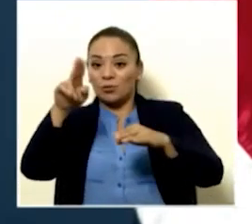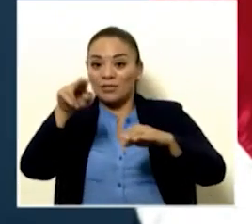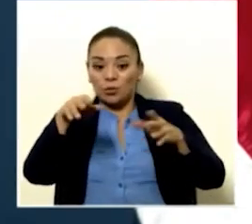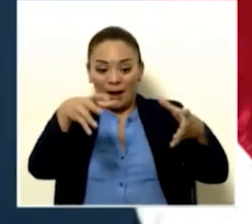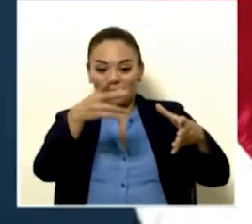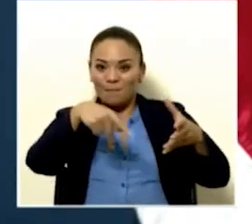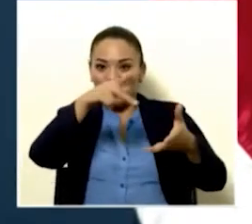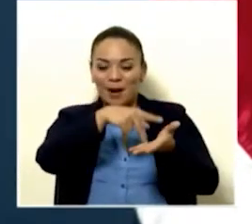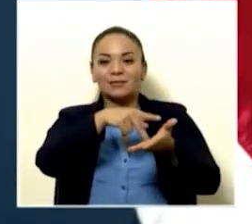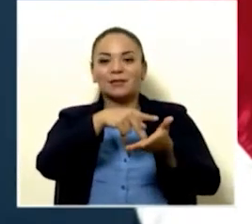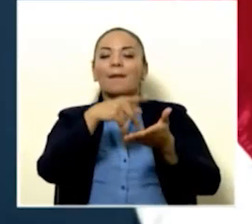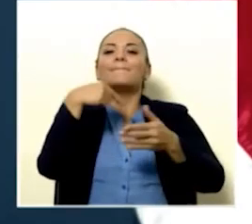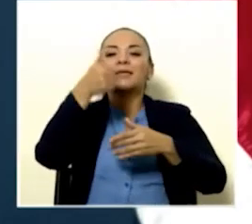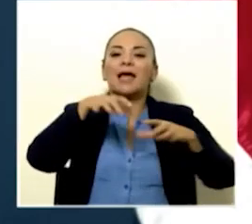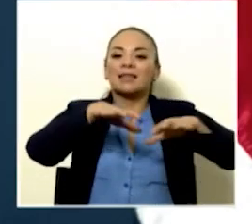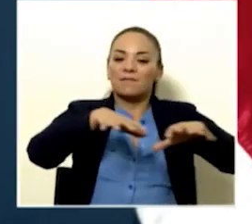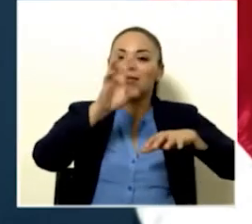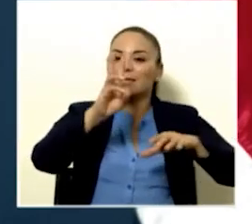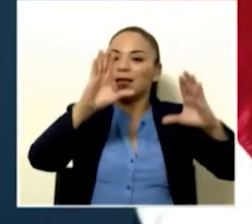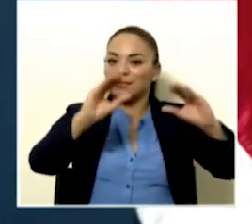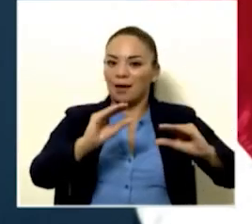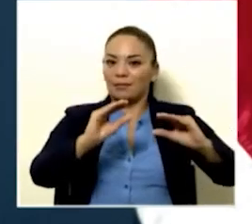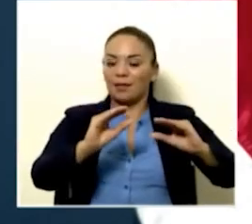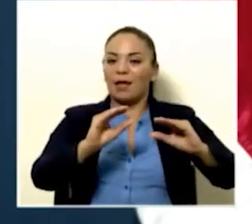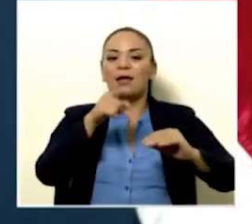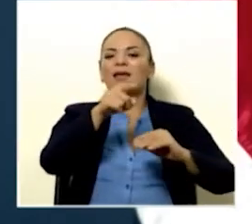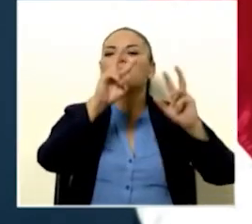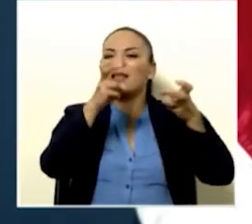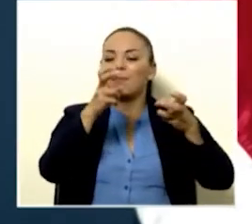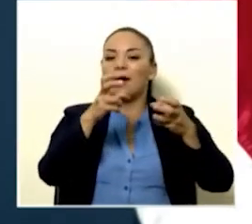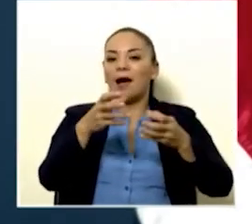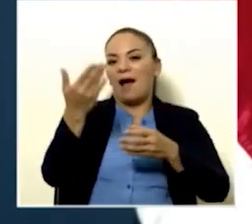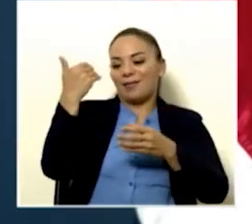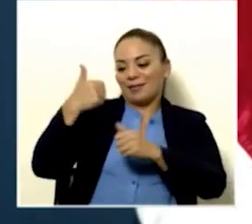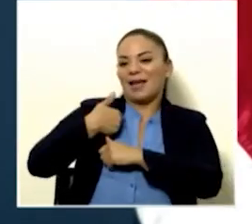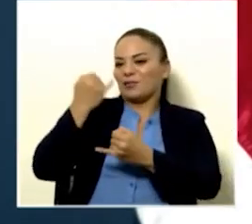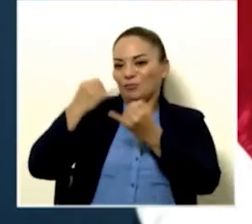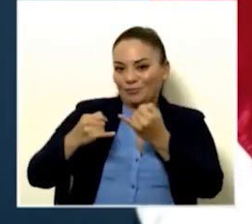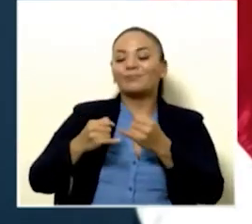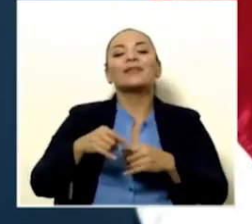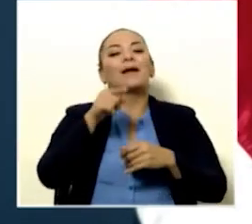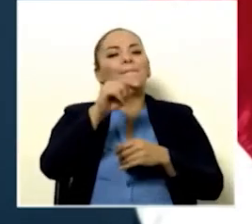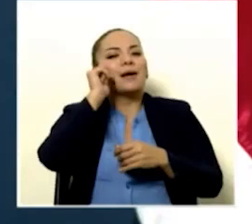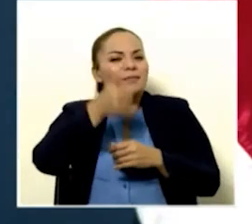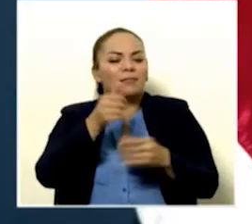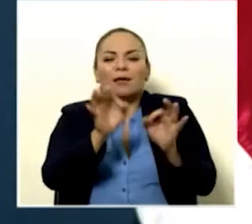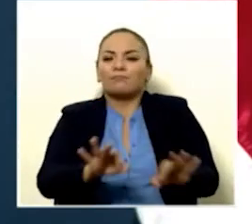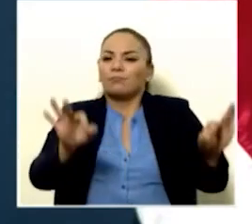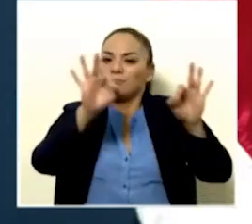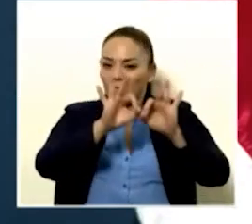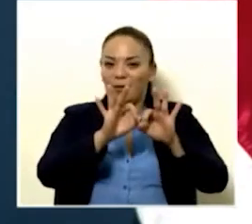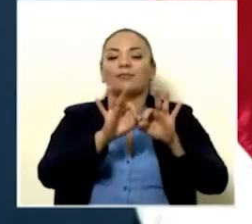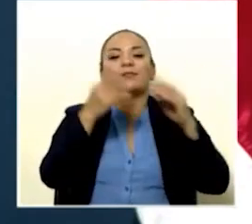Nacional, la abolición del ejército mañana a las 6 de la tarde. Esa es una conmemoración que